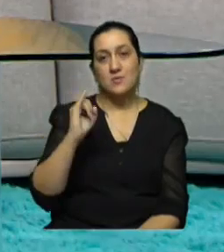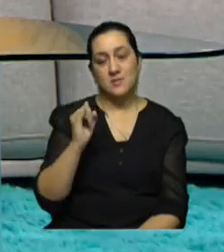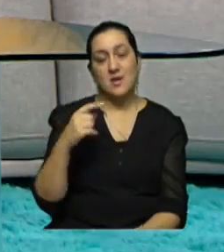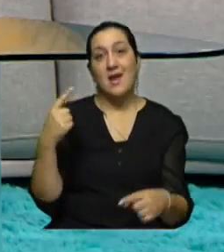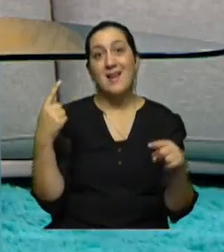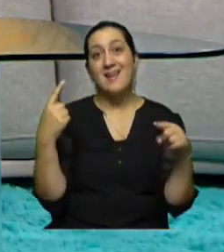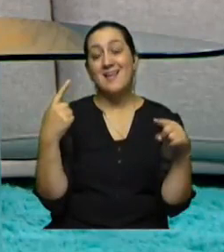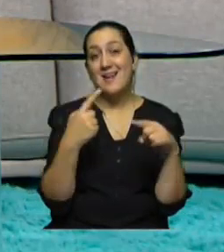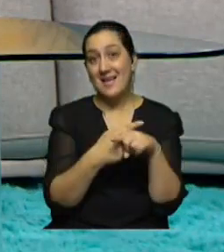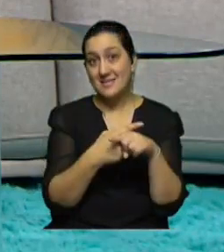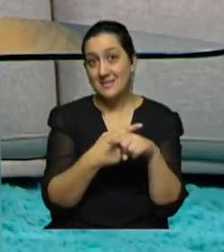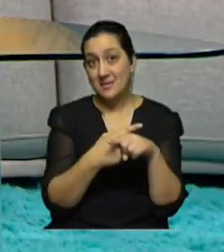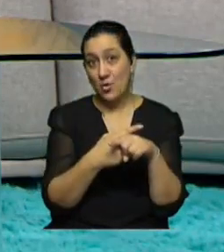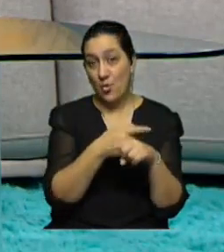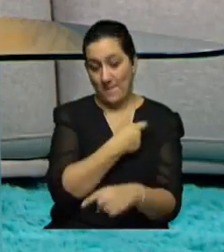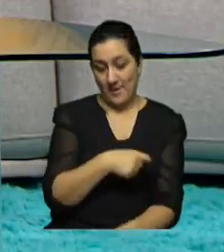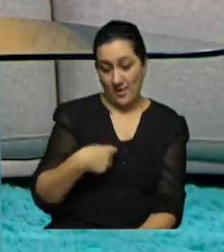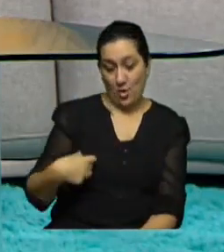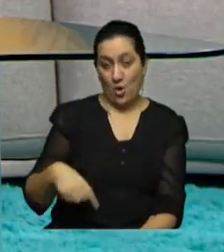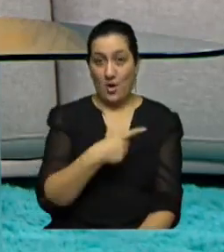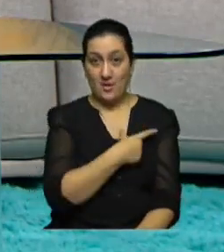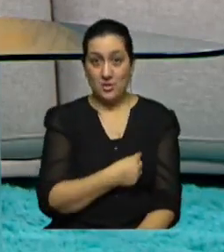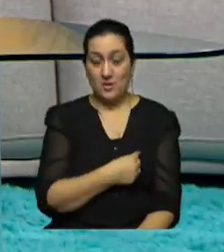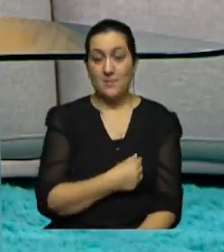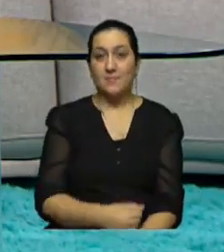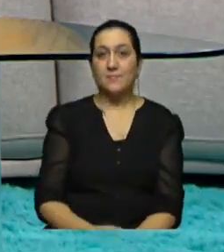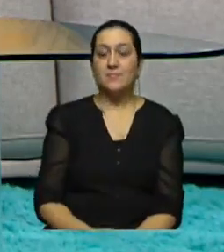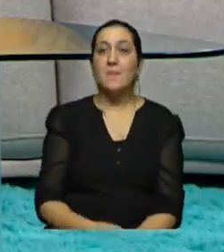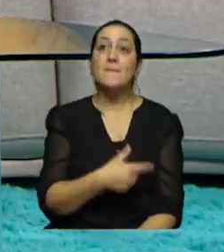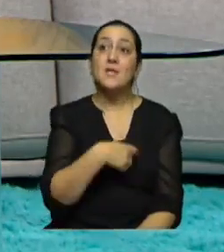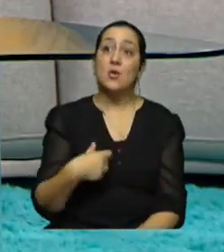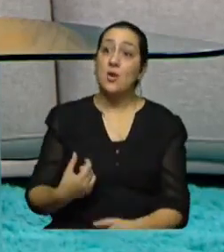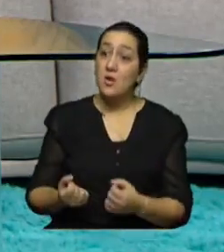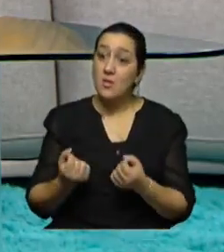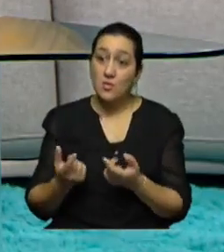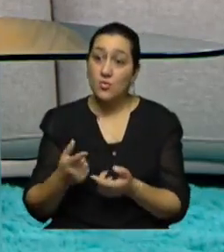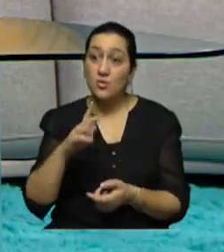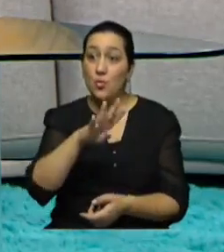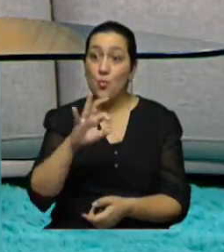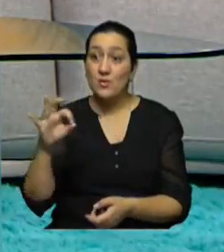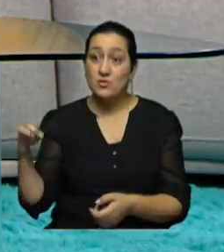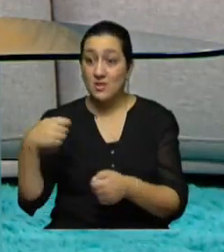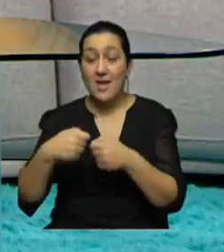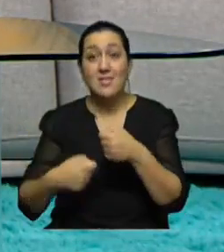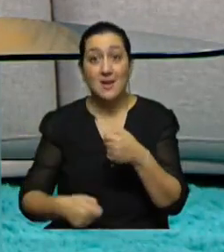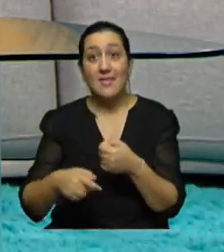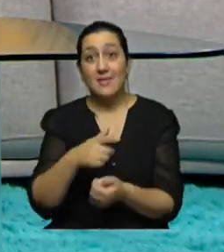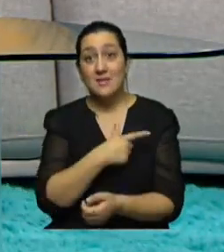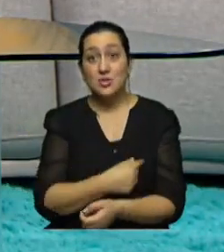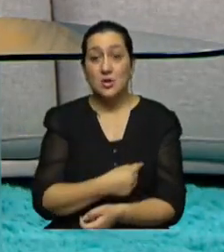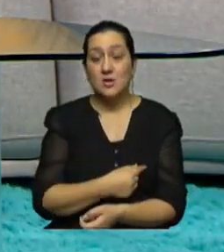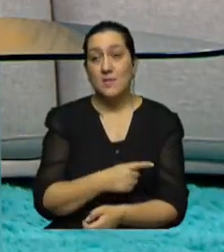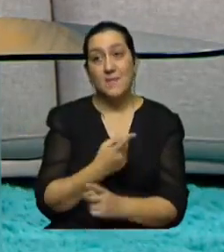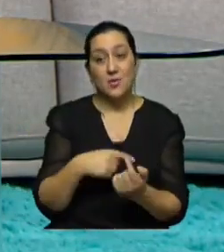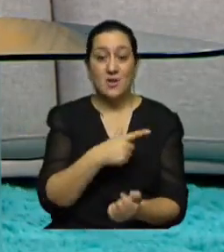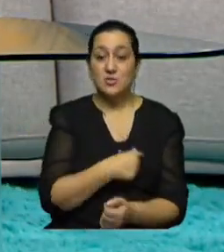con las entradas. Peñarol le ofreció 400 a Nacional, sendos comunicados de los dos lados. Nacional no